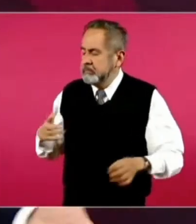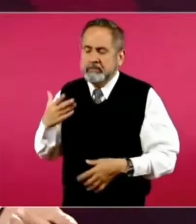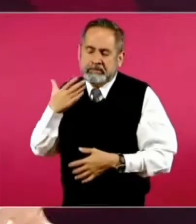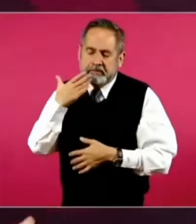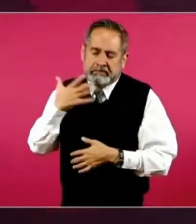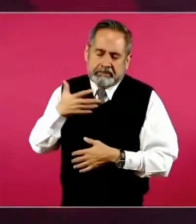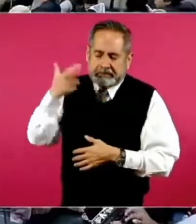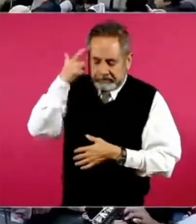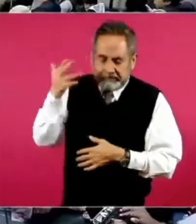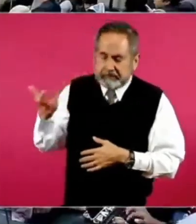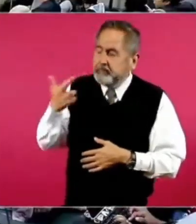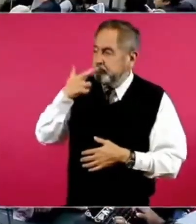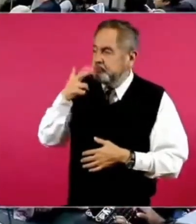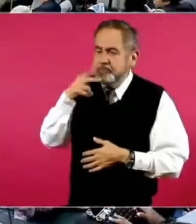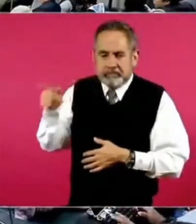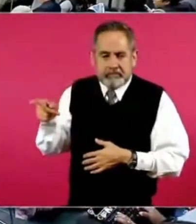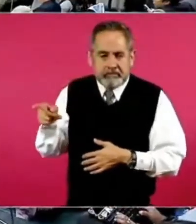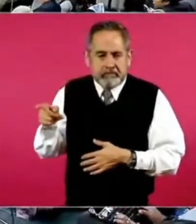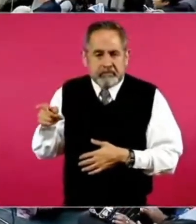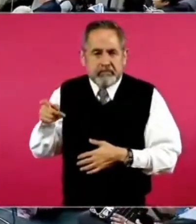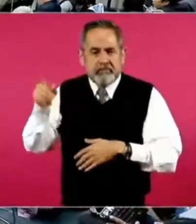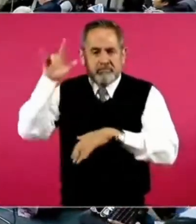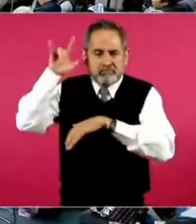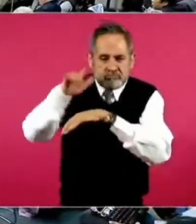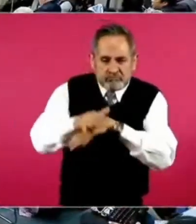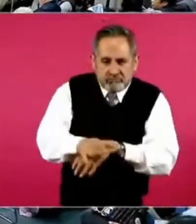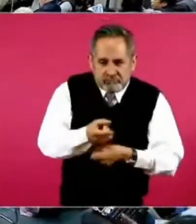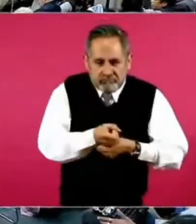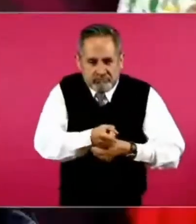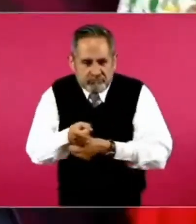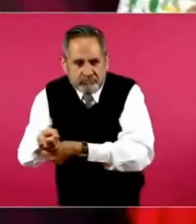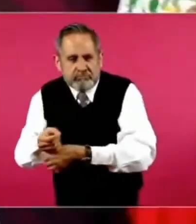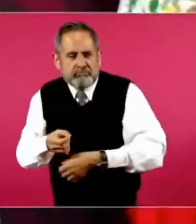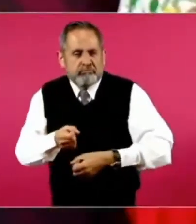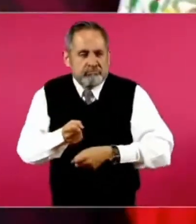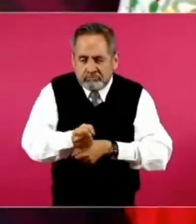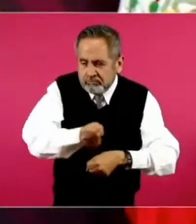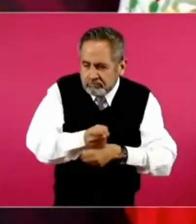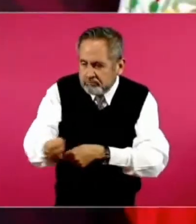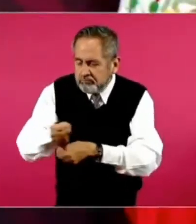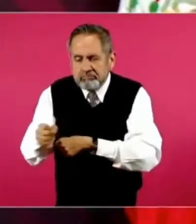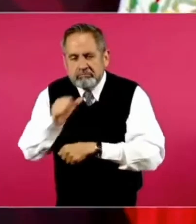hay vuelos rasantes, que ya no hay tortura,